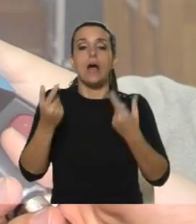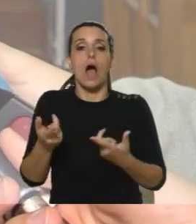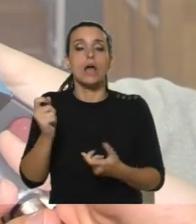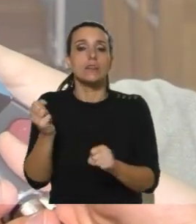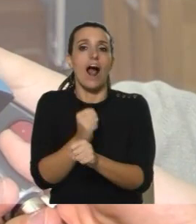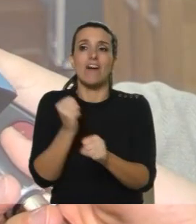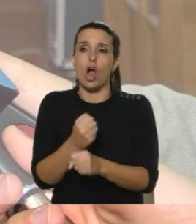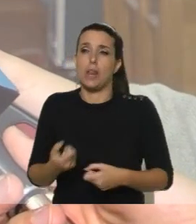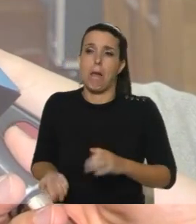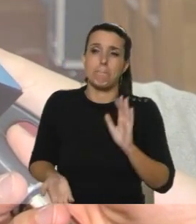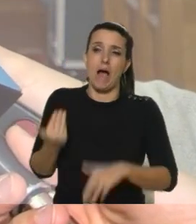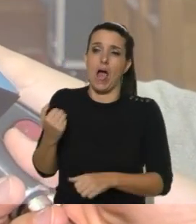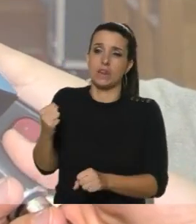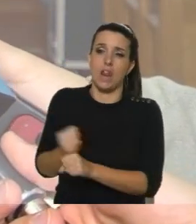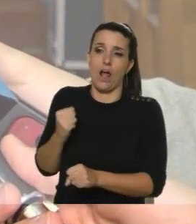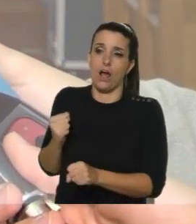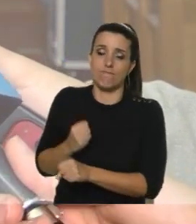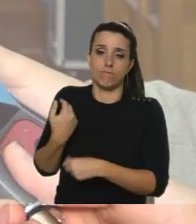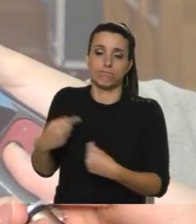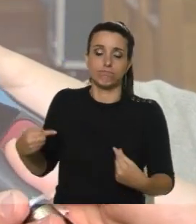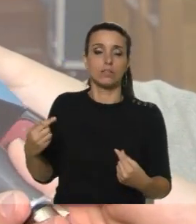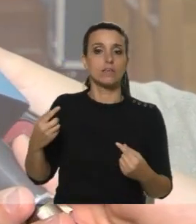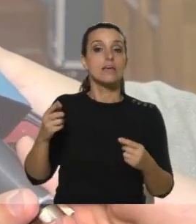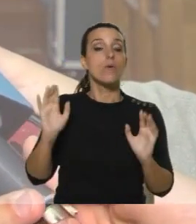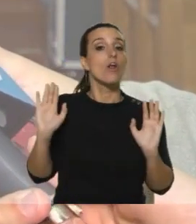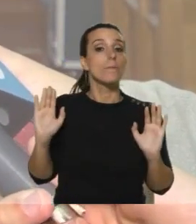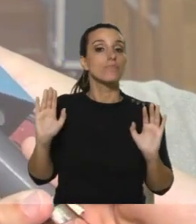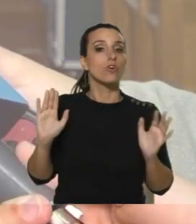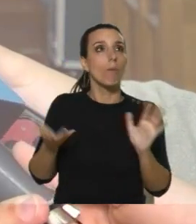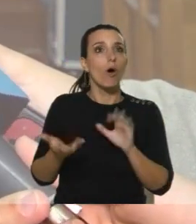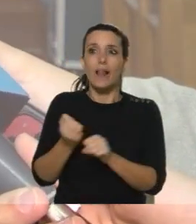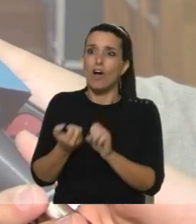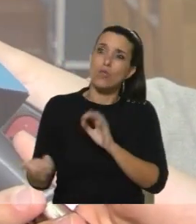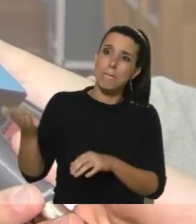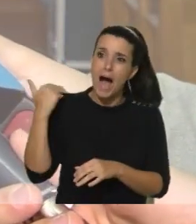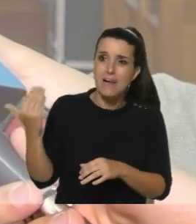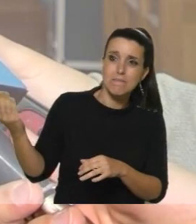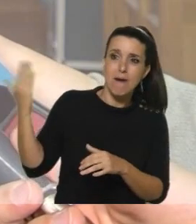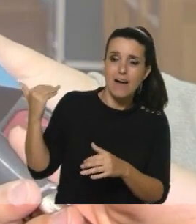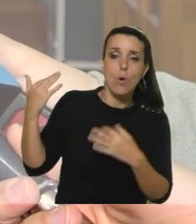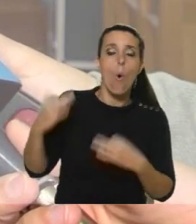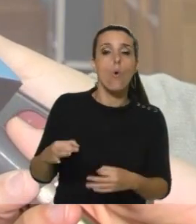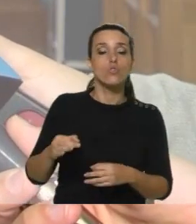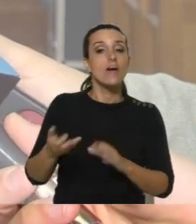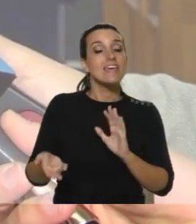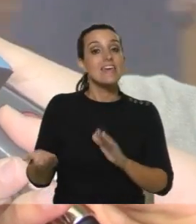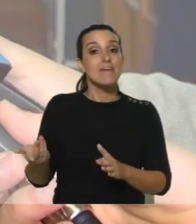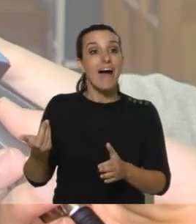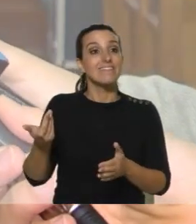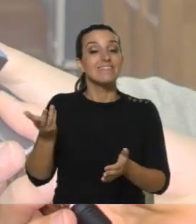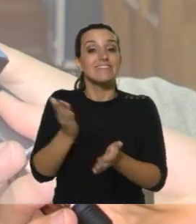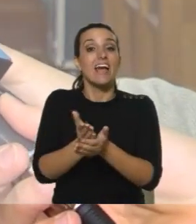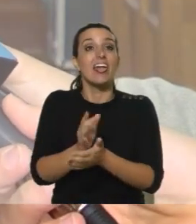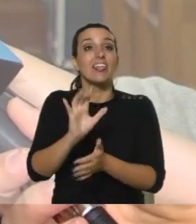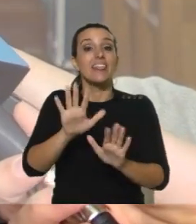de los trabajadores y las trabajadoras y bueno en la medida en que la mayor parte impactos van a venir dentro de